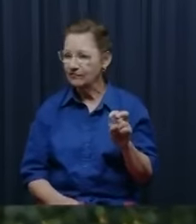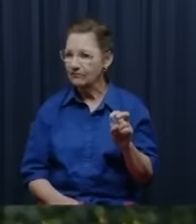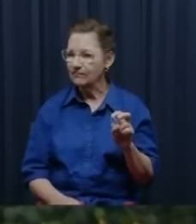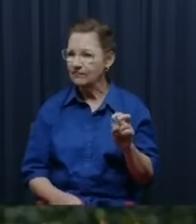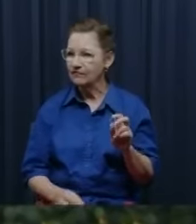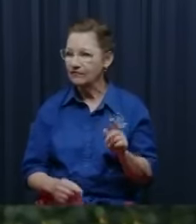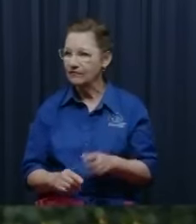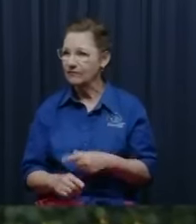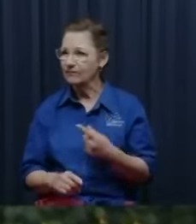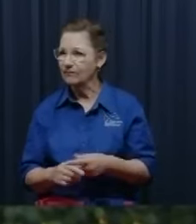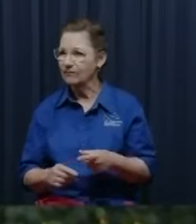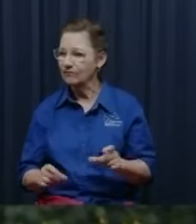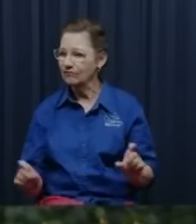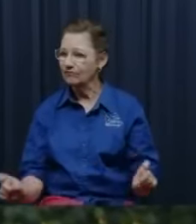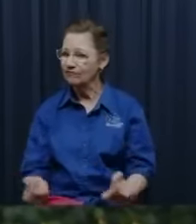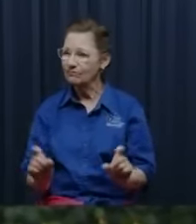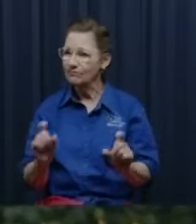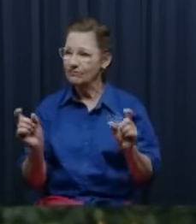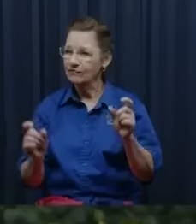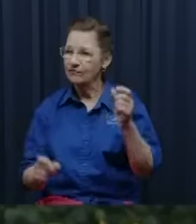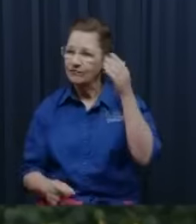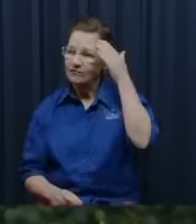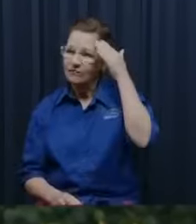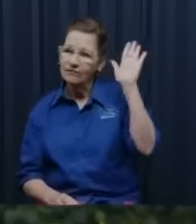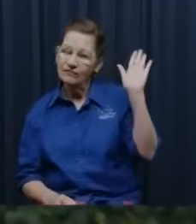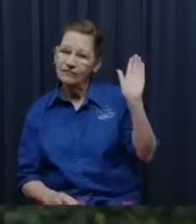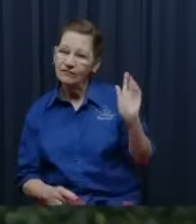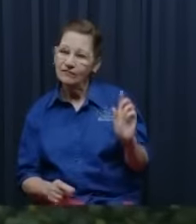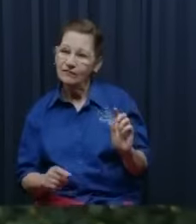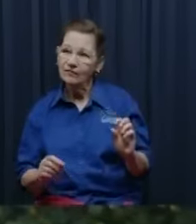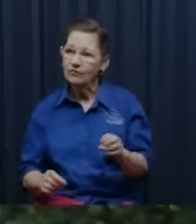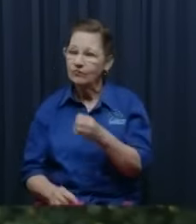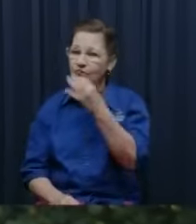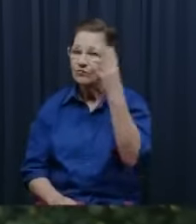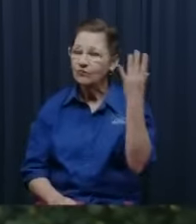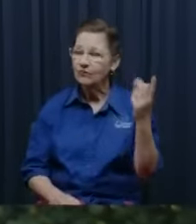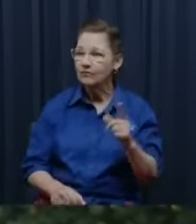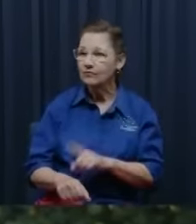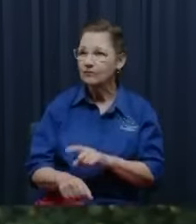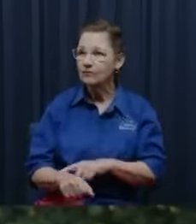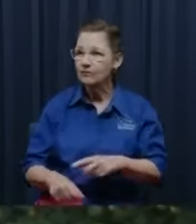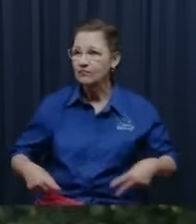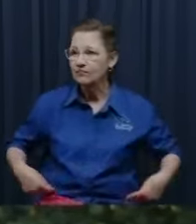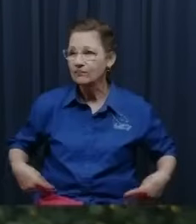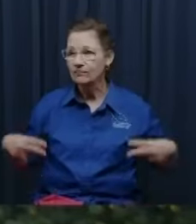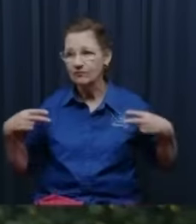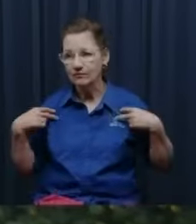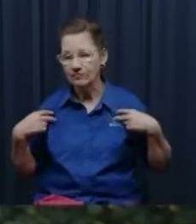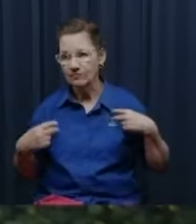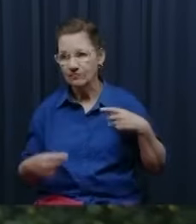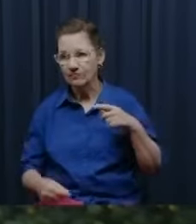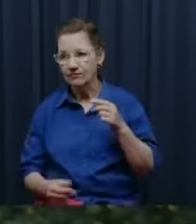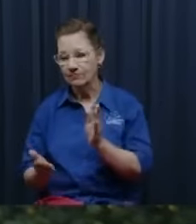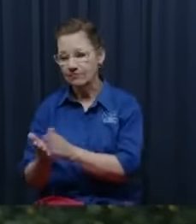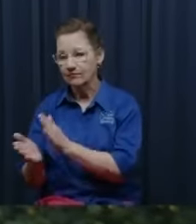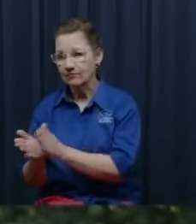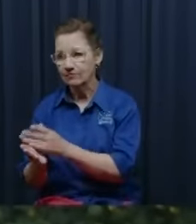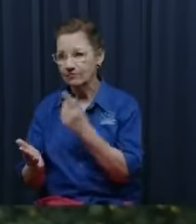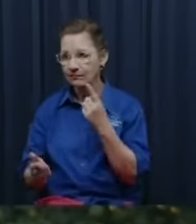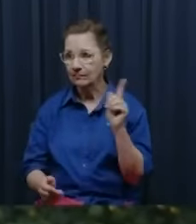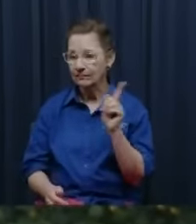tiempo vivió sin sin caer eso no lo dice la Biblia pero cuando él cae